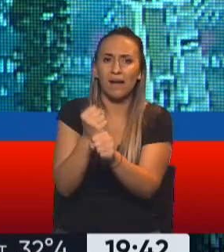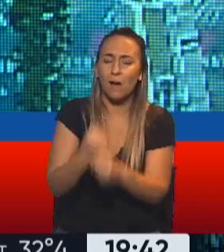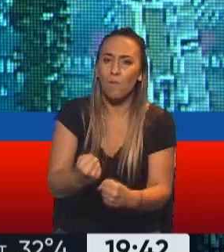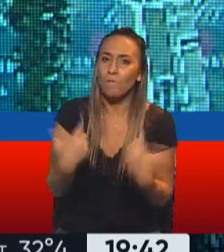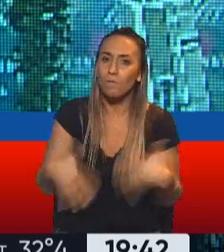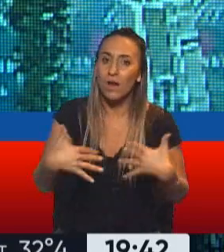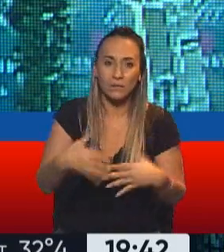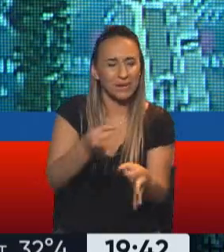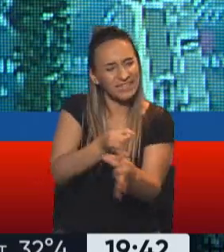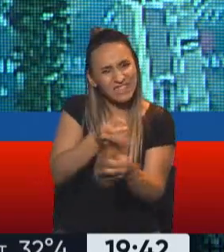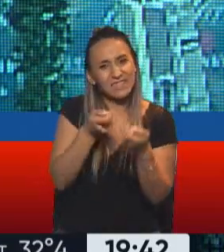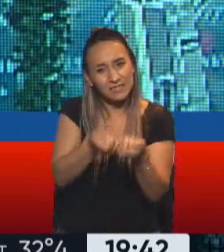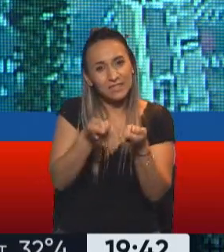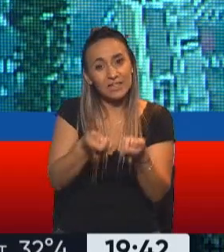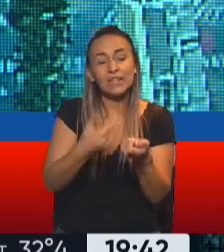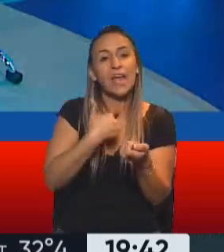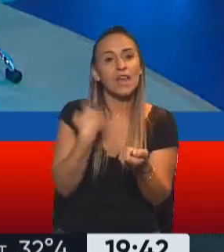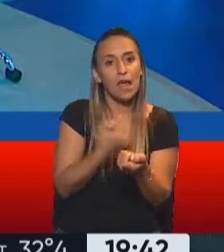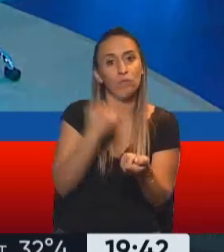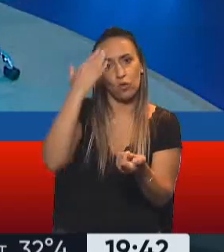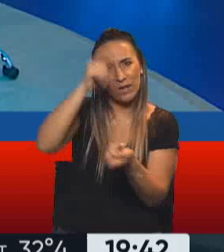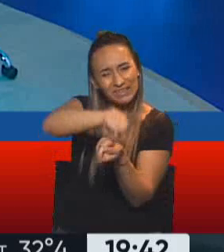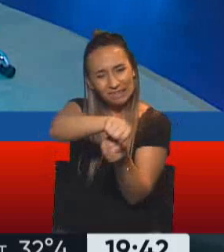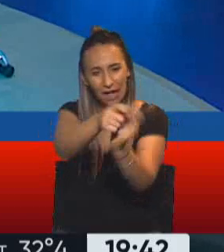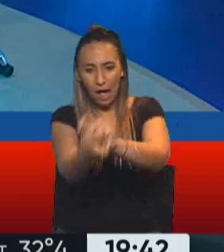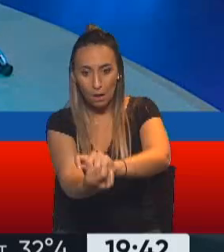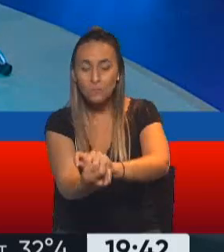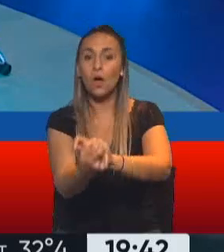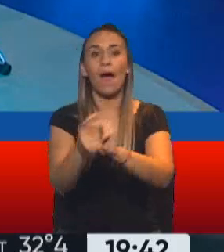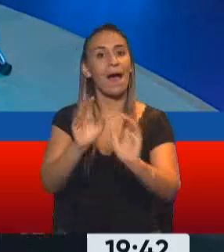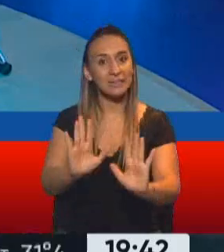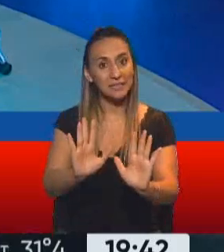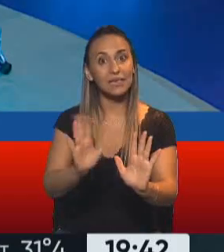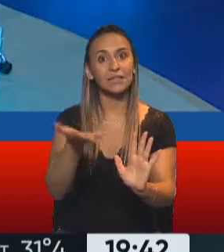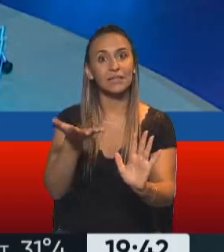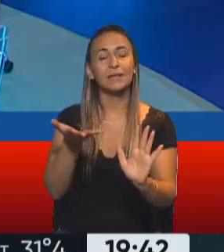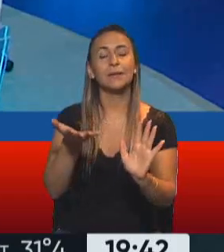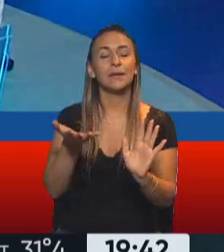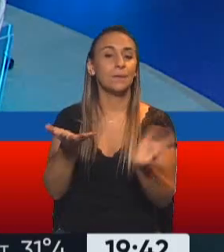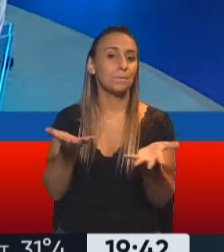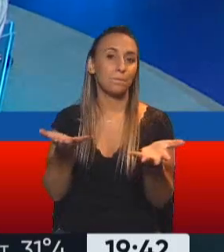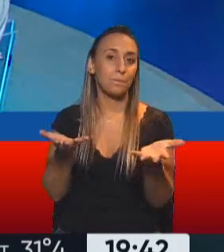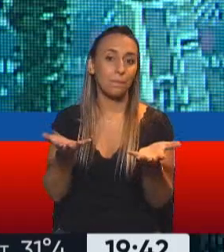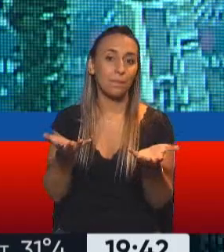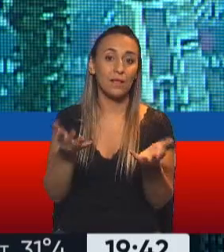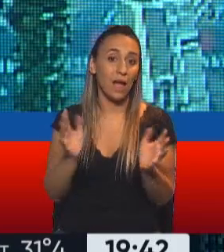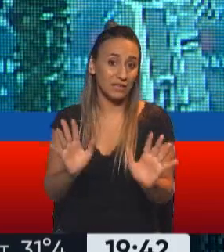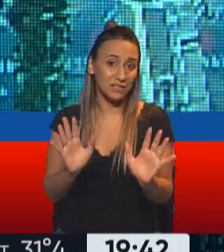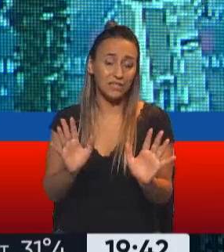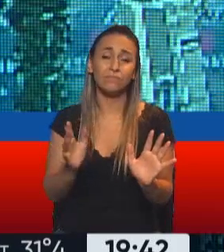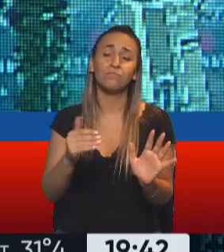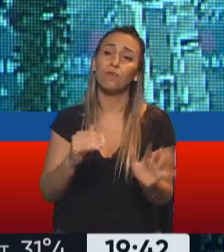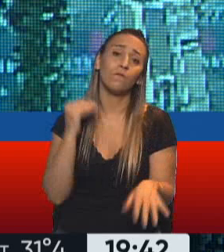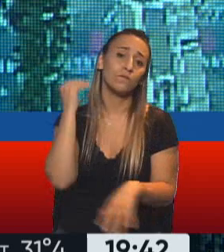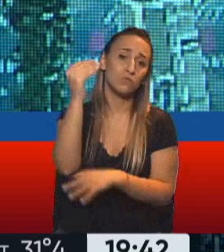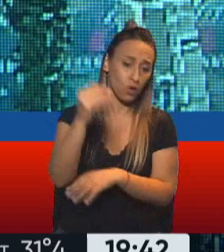cambios están ahí? Y eso además universaliza y democratiza las posibilidades de que todos seamos